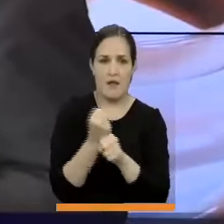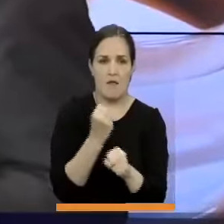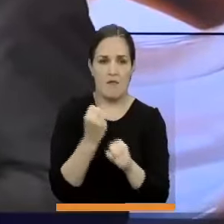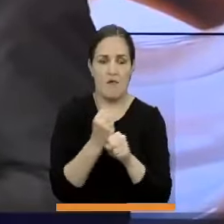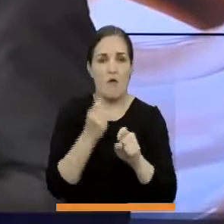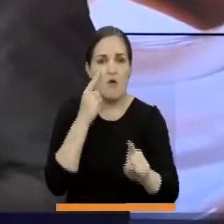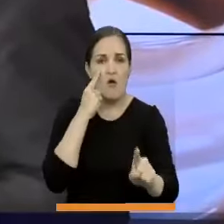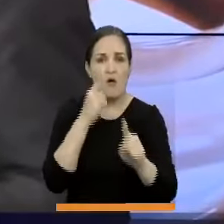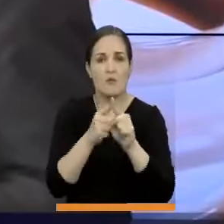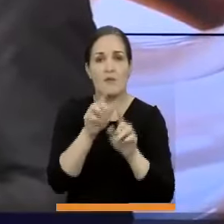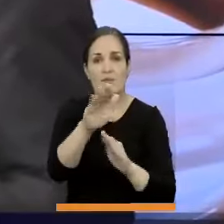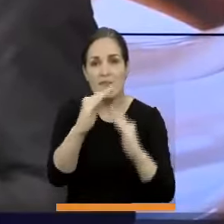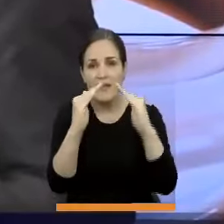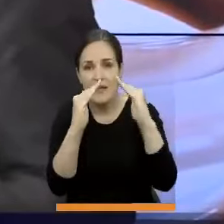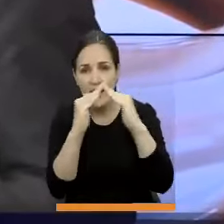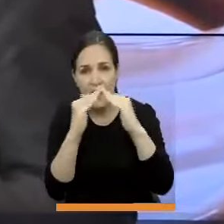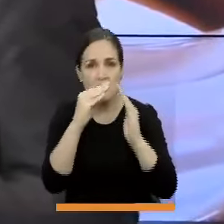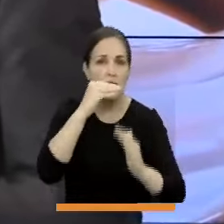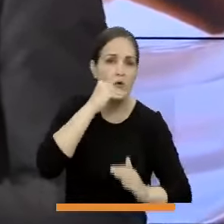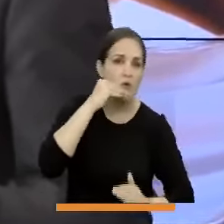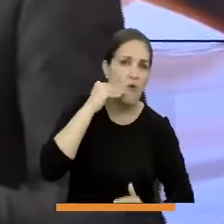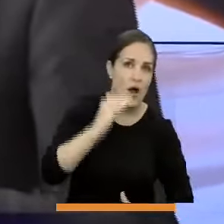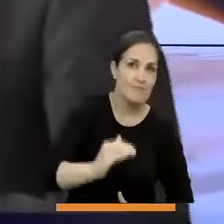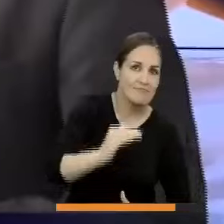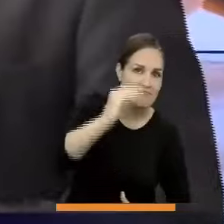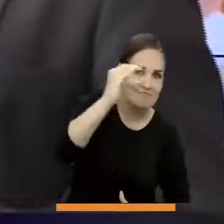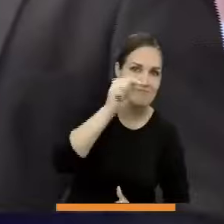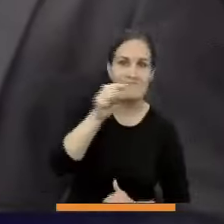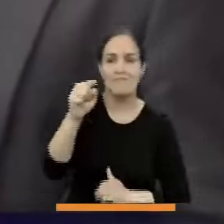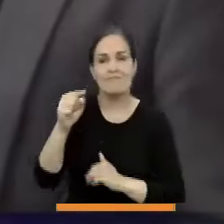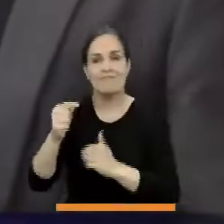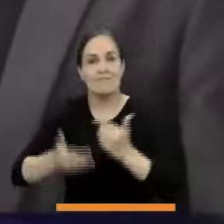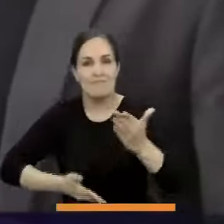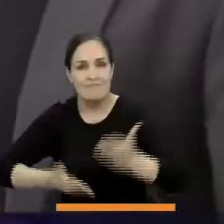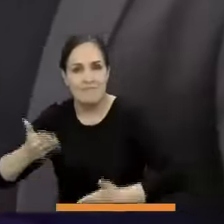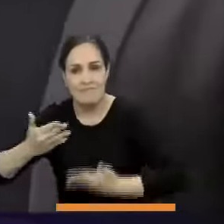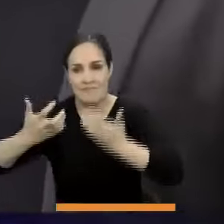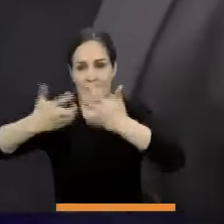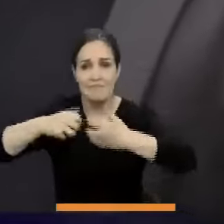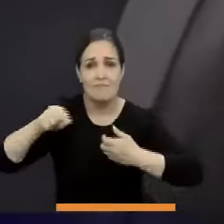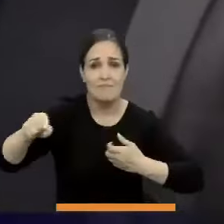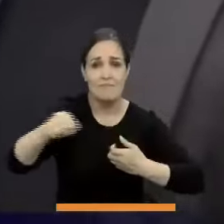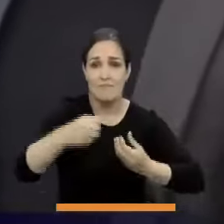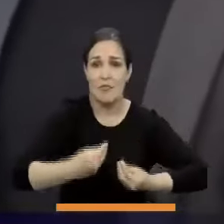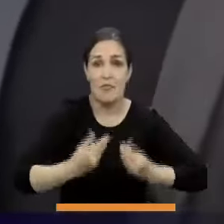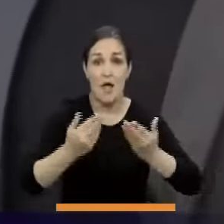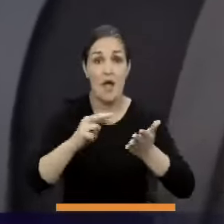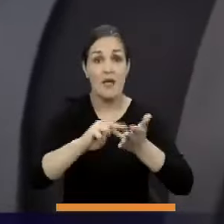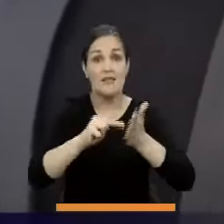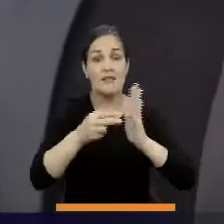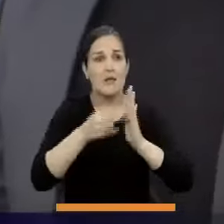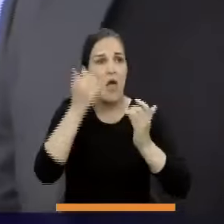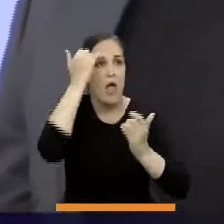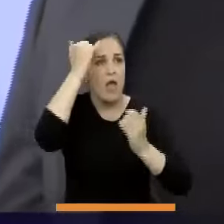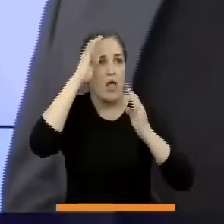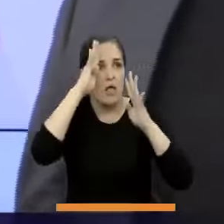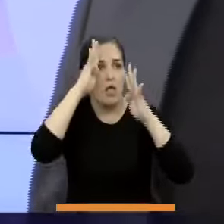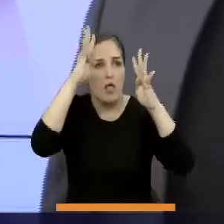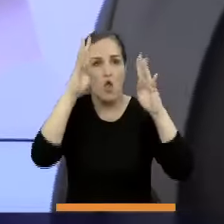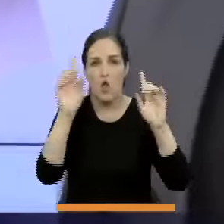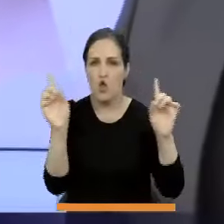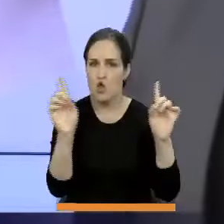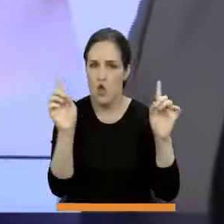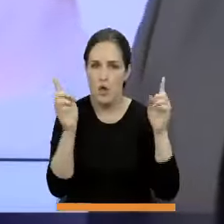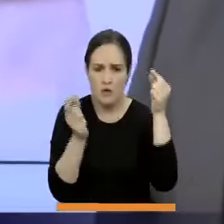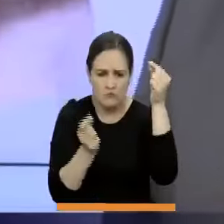industria, los hogares tengan el gas y tenemos cómo hacerlo, o sea, no son cuentas alegres ni cuentas de la lechera, son cosas razonables